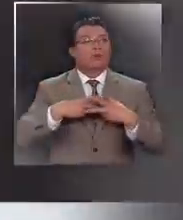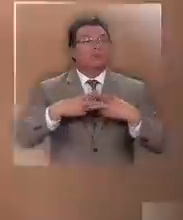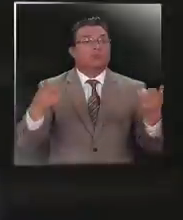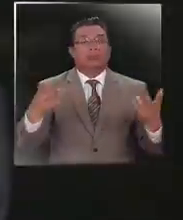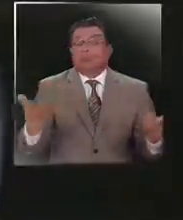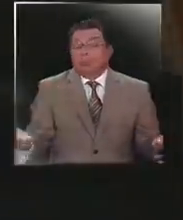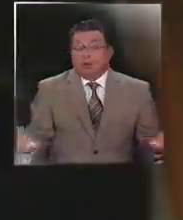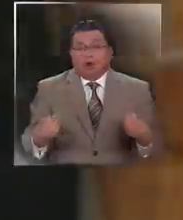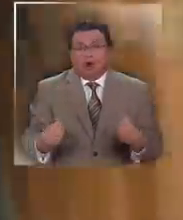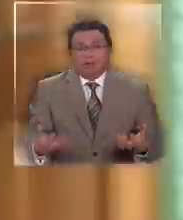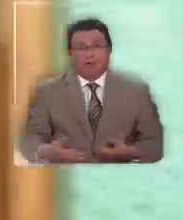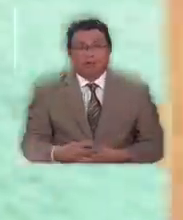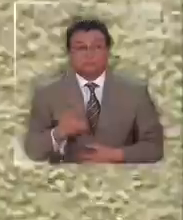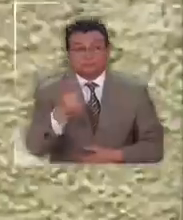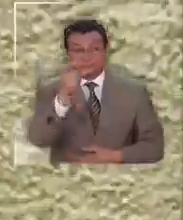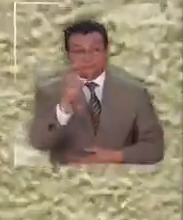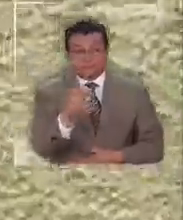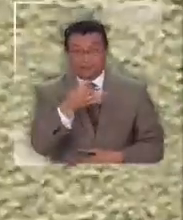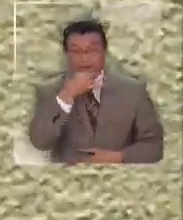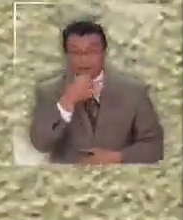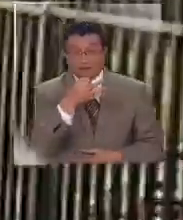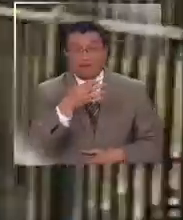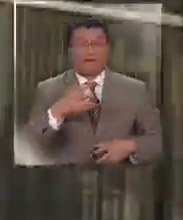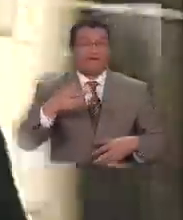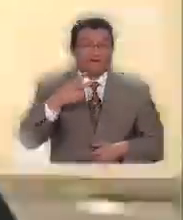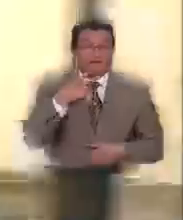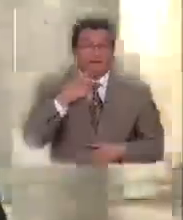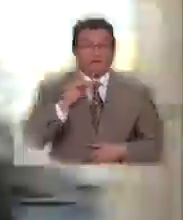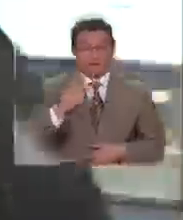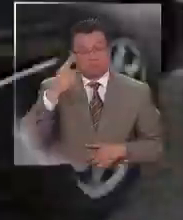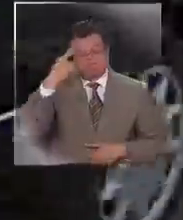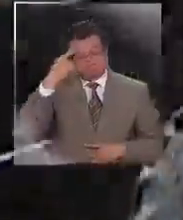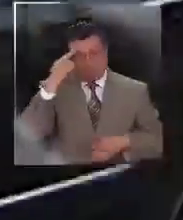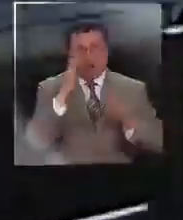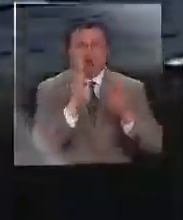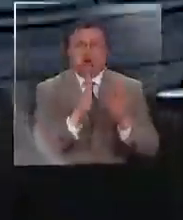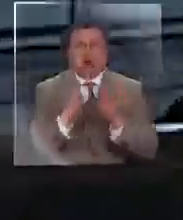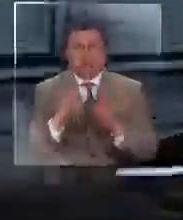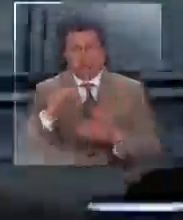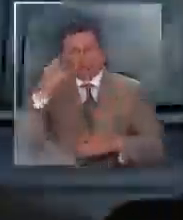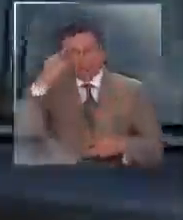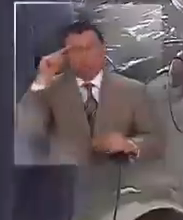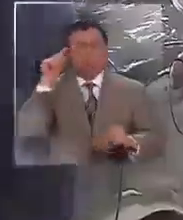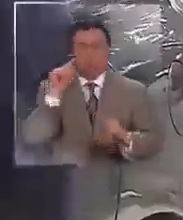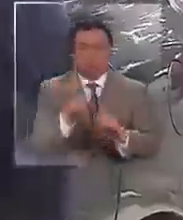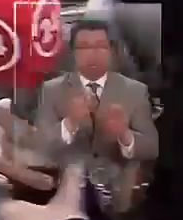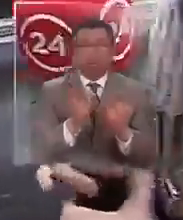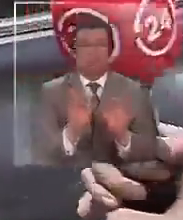desapercibido. Un hombre que dice vivir y obrar con el sentido común como su norte.